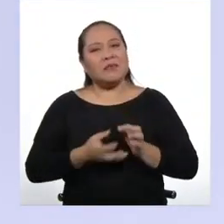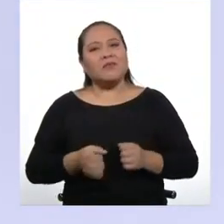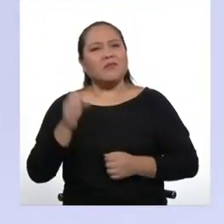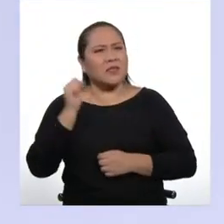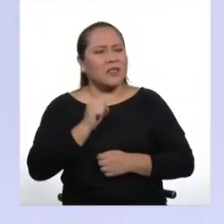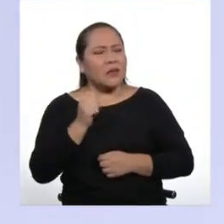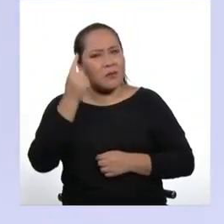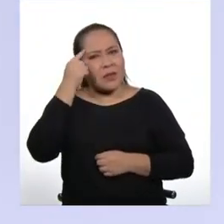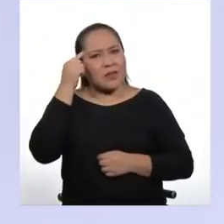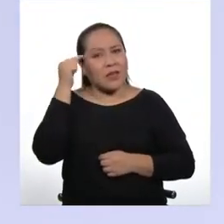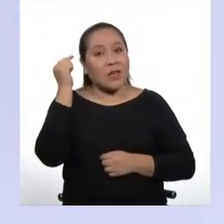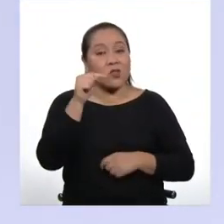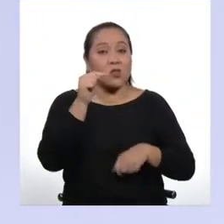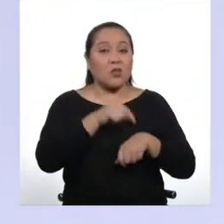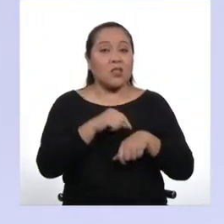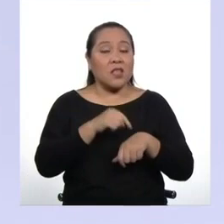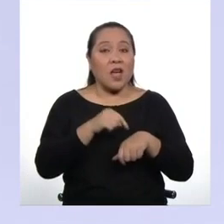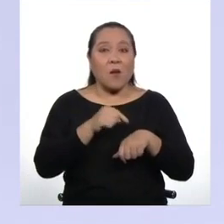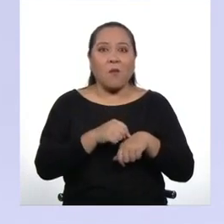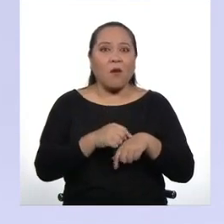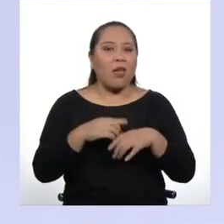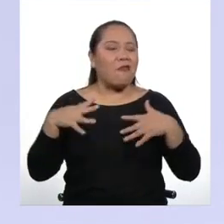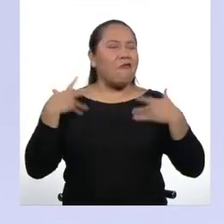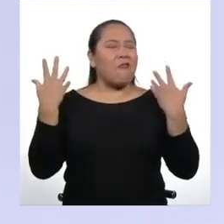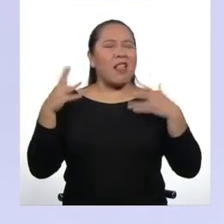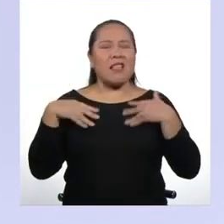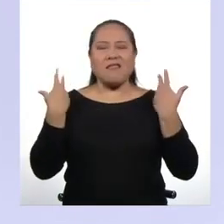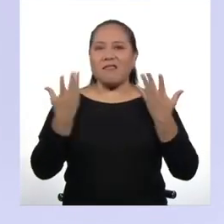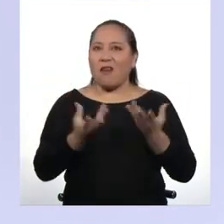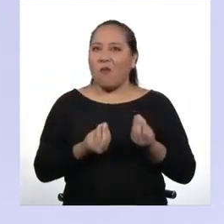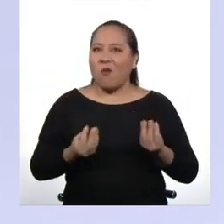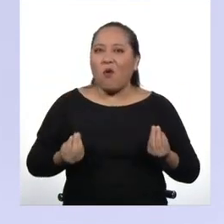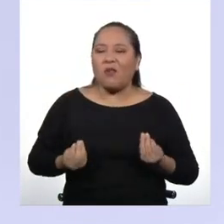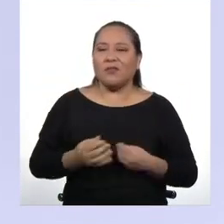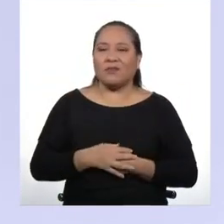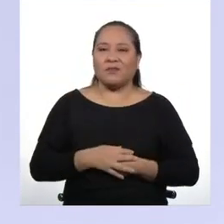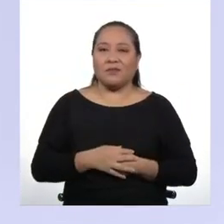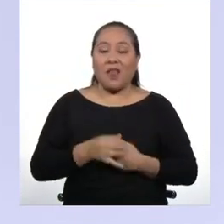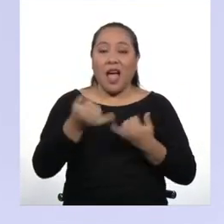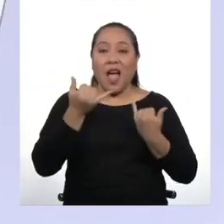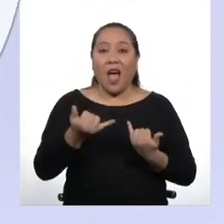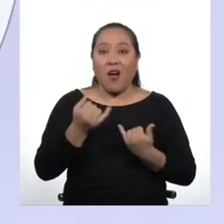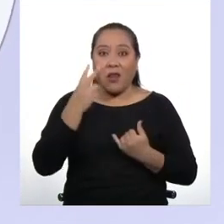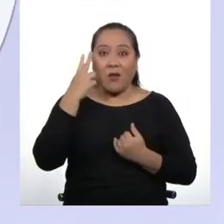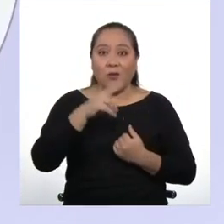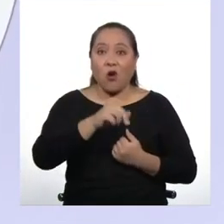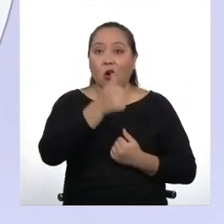un momento muy bonito, de mucha felicidad. Ahora miremos esta